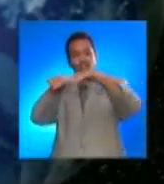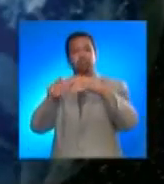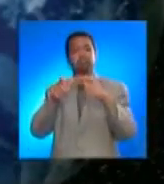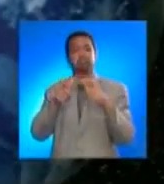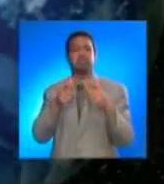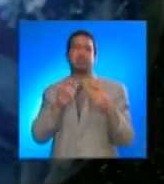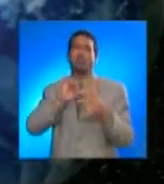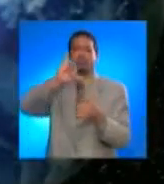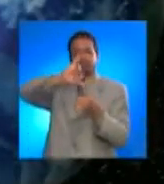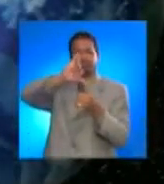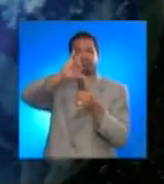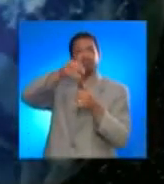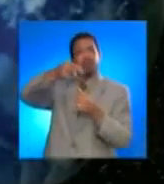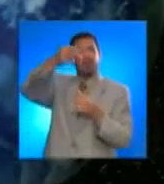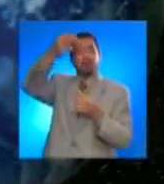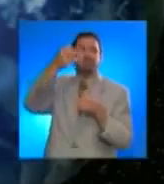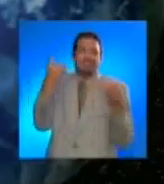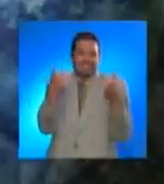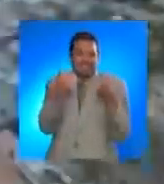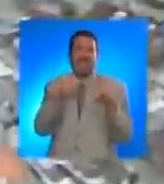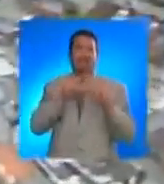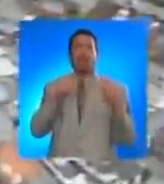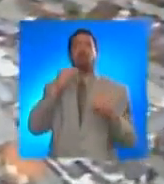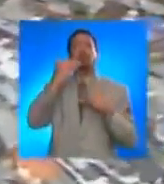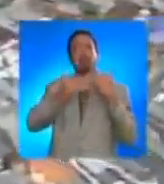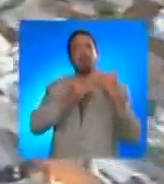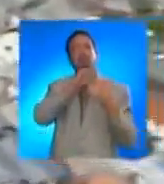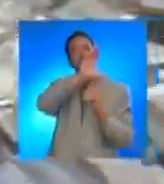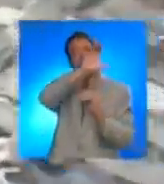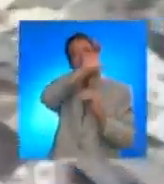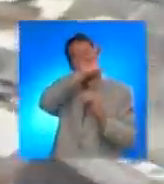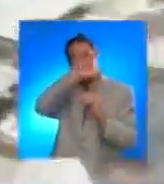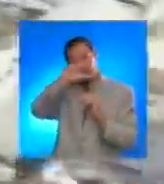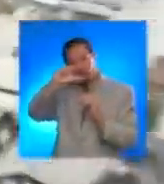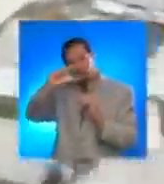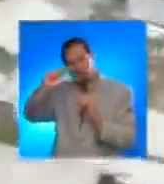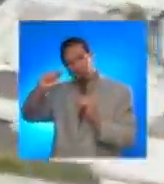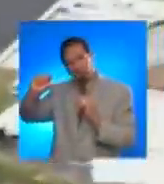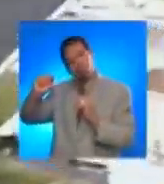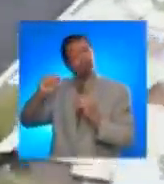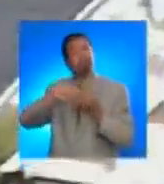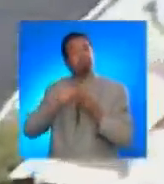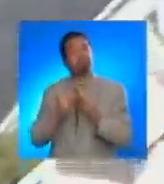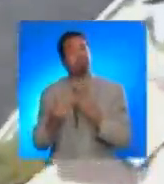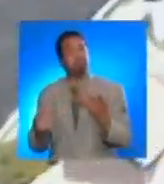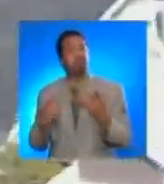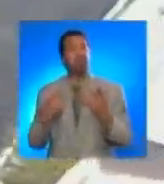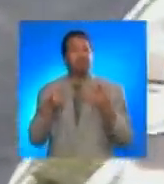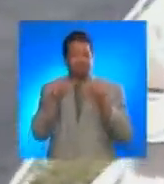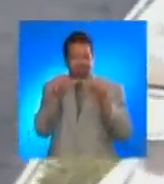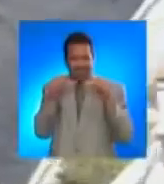normal. La ola debió llegar a la desembocadura de este río unos 20 minutos luego del terremoto.